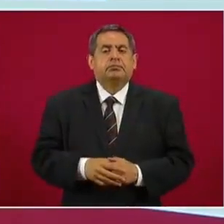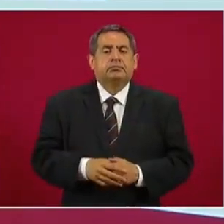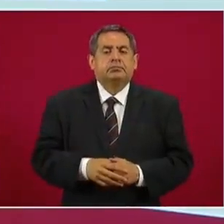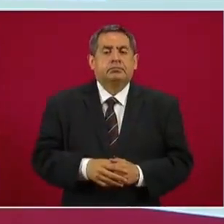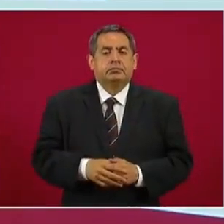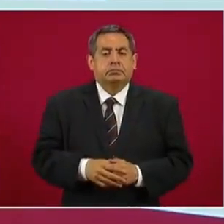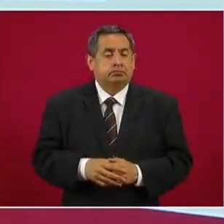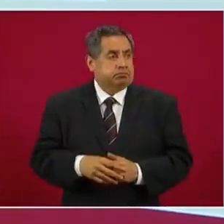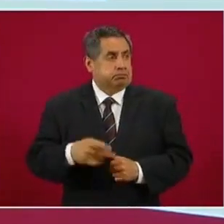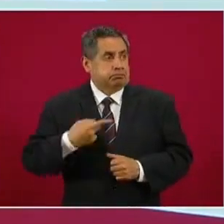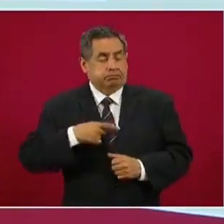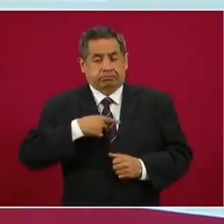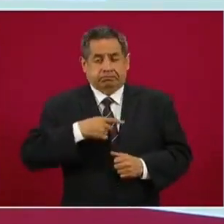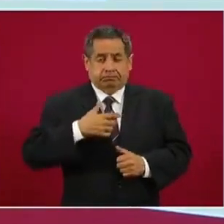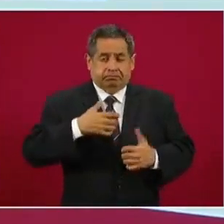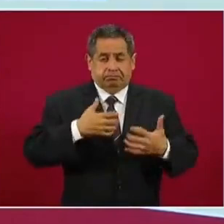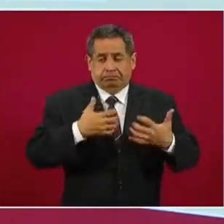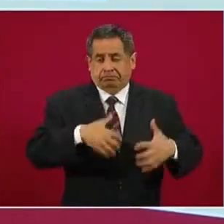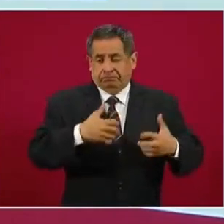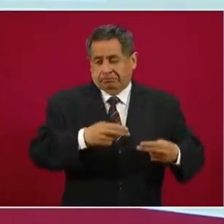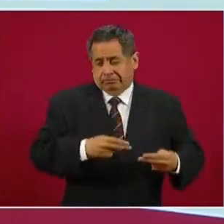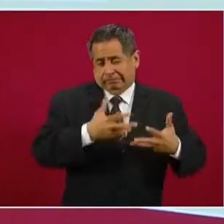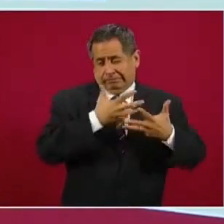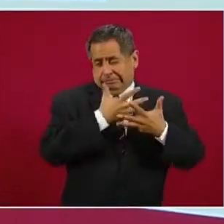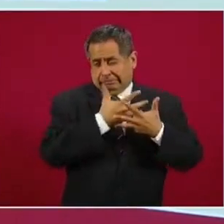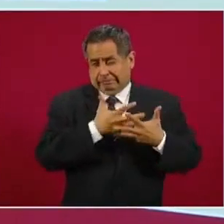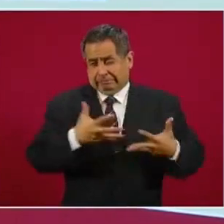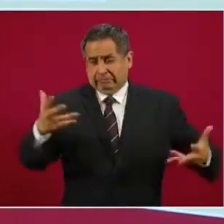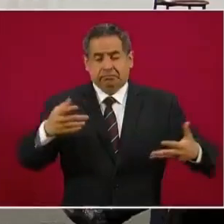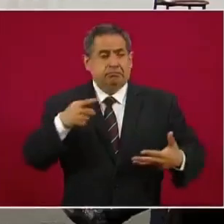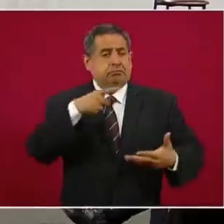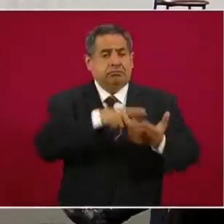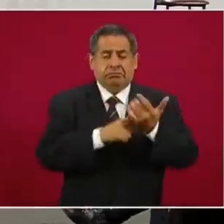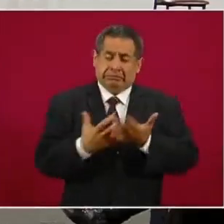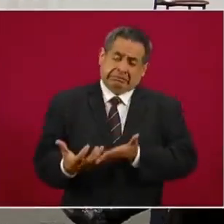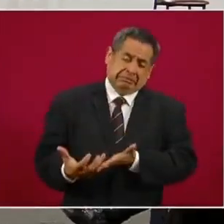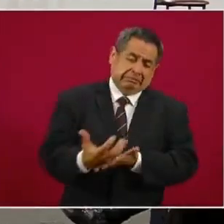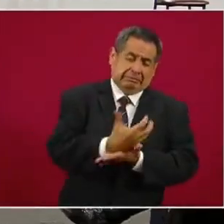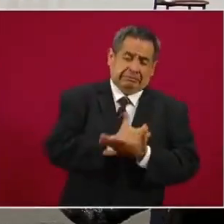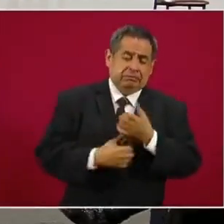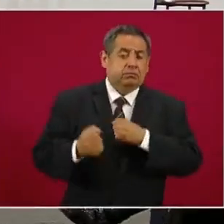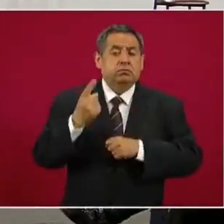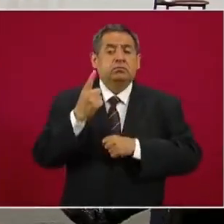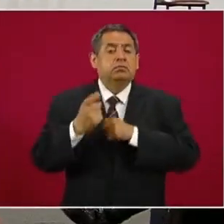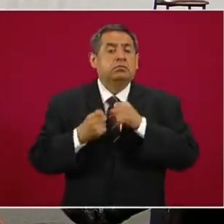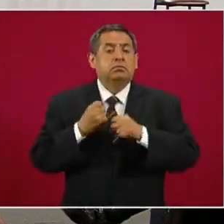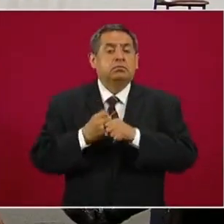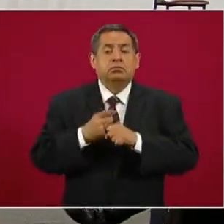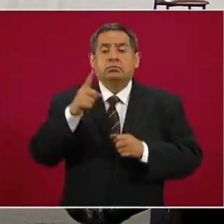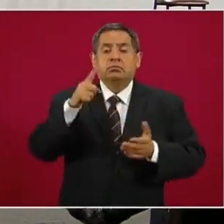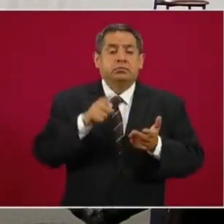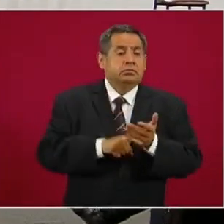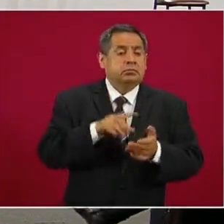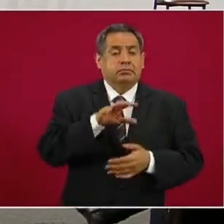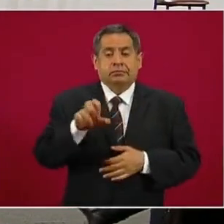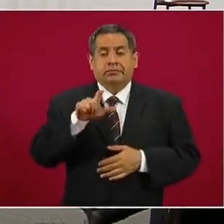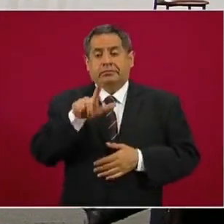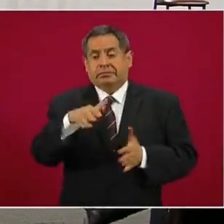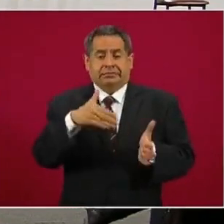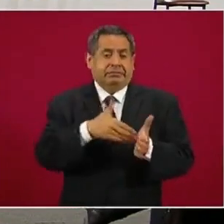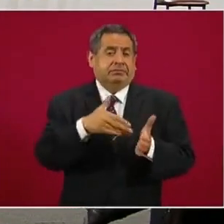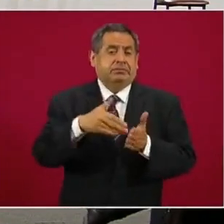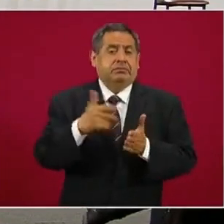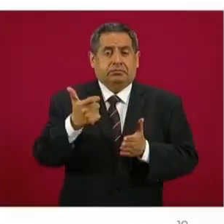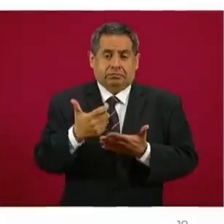Los grandes contribuyentes, como decíamos, son empresas que tienen ingresos al año por arriba de 1,517 millones de